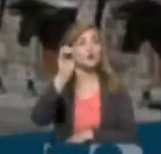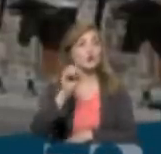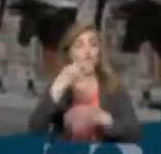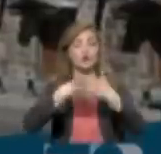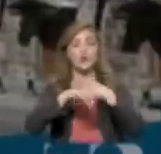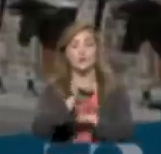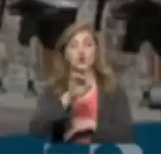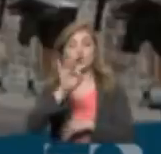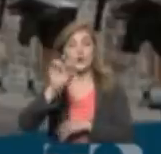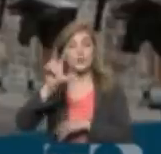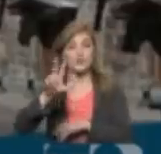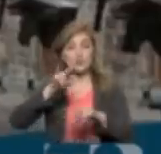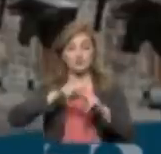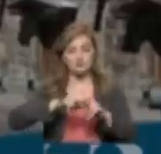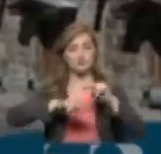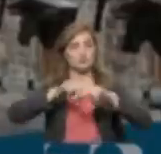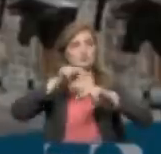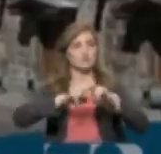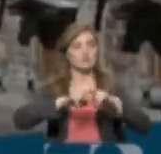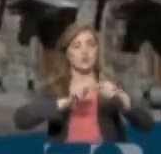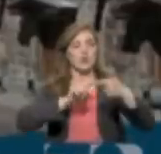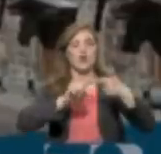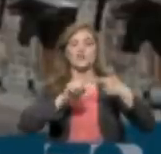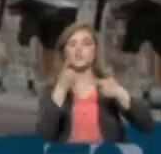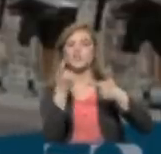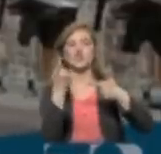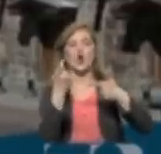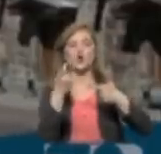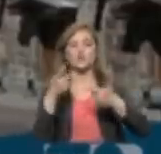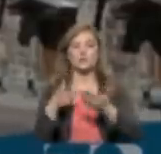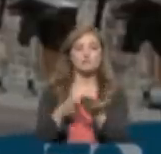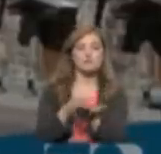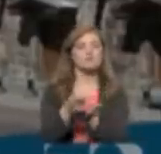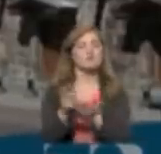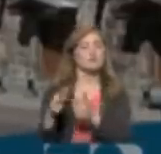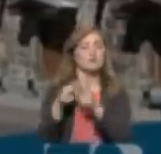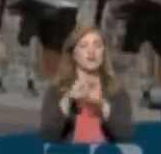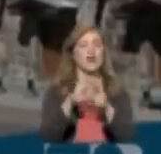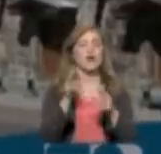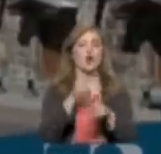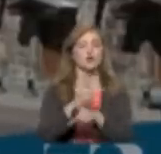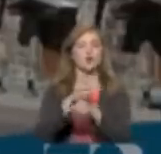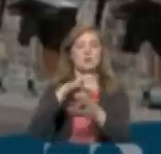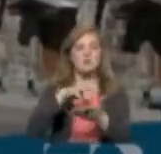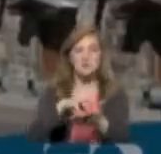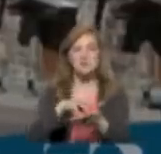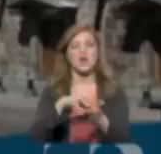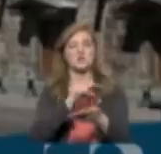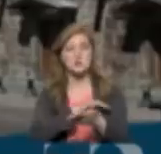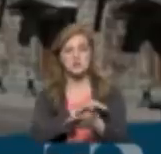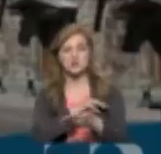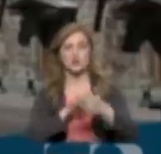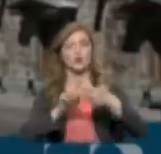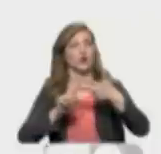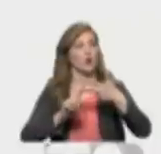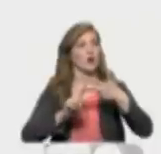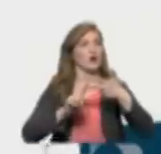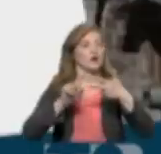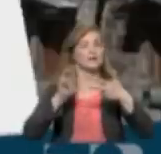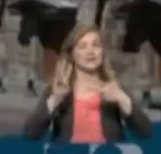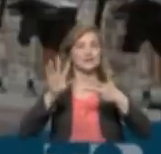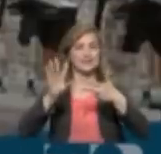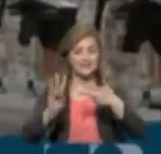193 obras de construcción 111 obras son de financiamiento a los ghats 67 obras corresponden a de sentamientos